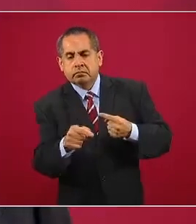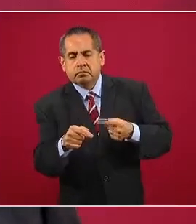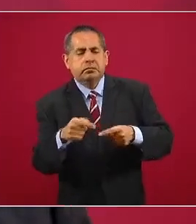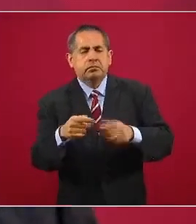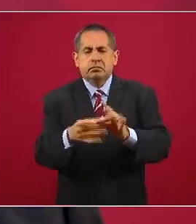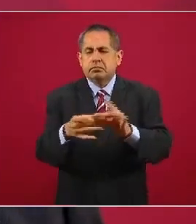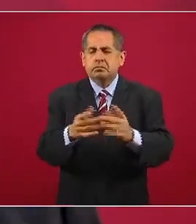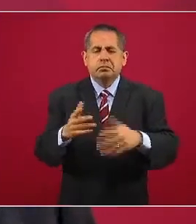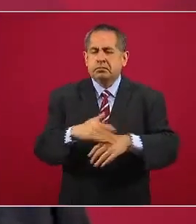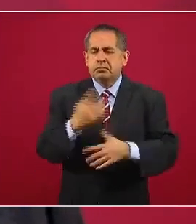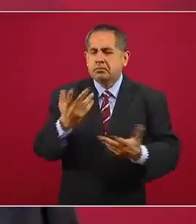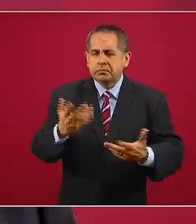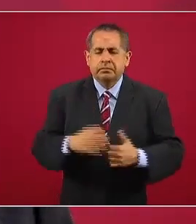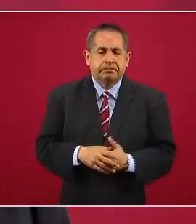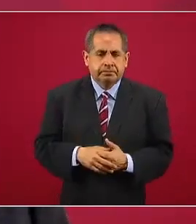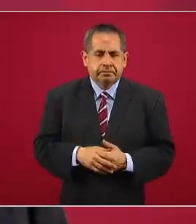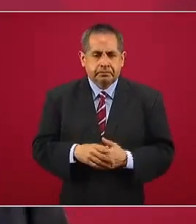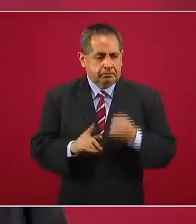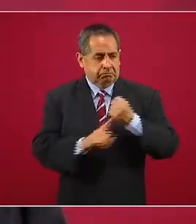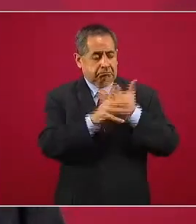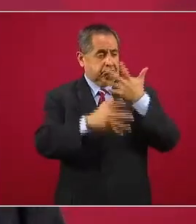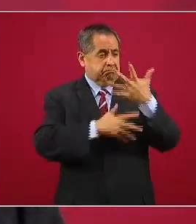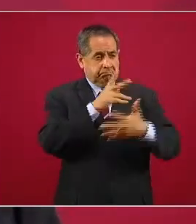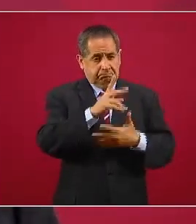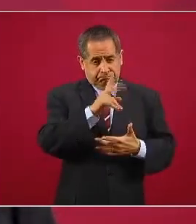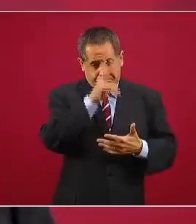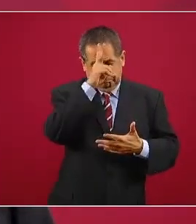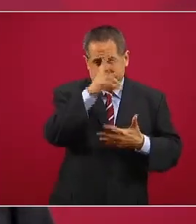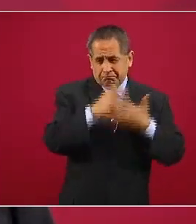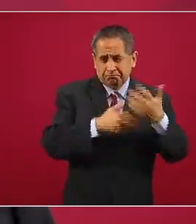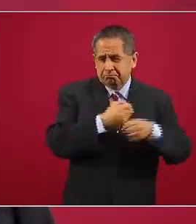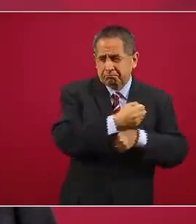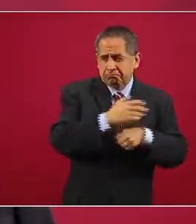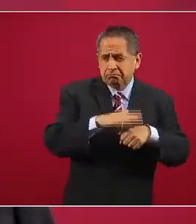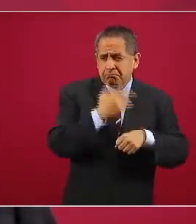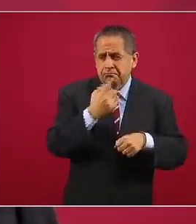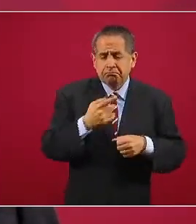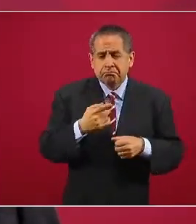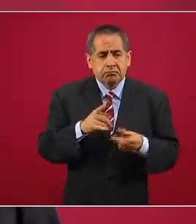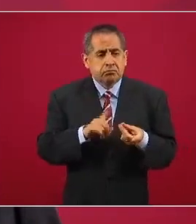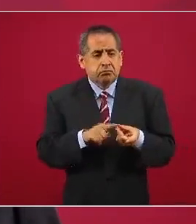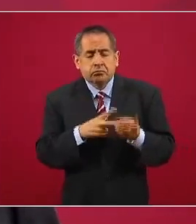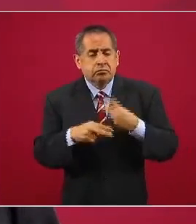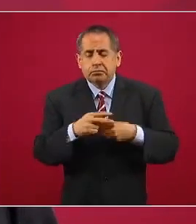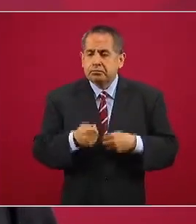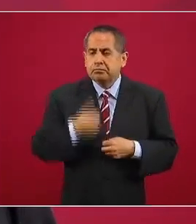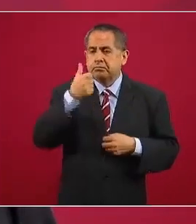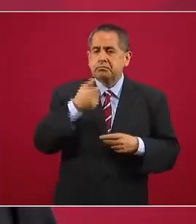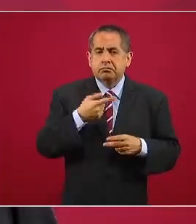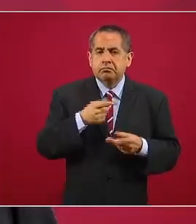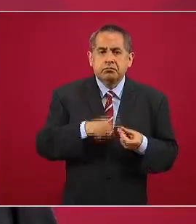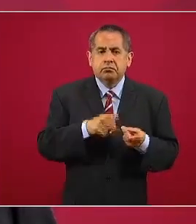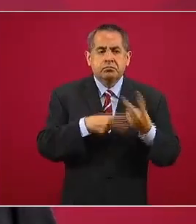¿Por qué es la violencia? ¿Por qué se origina la violencia?